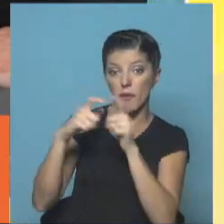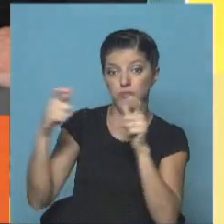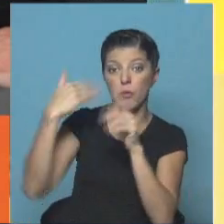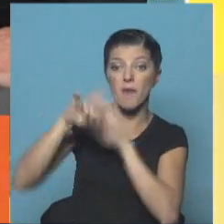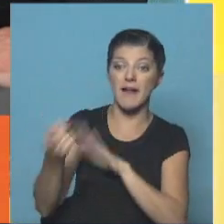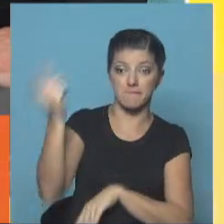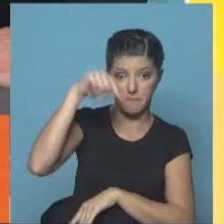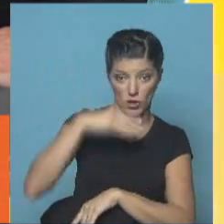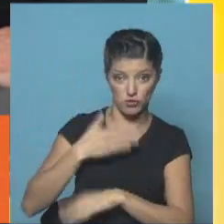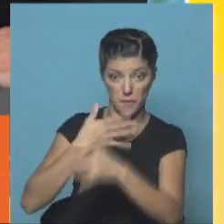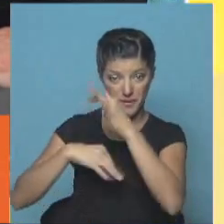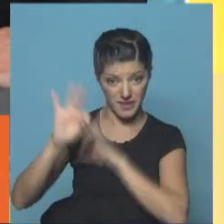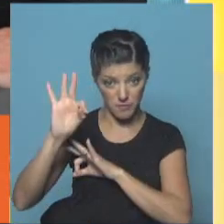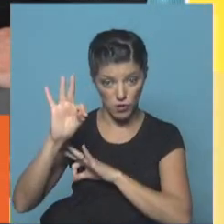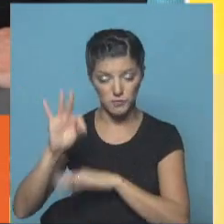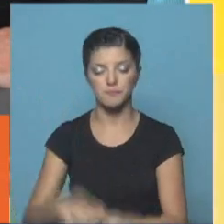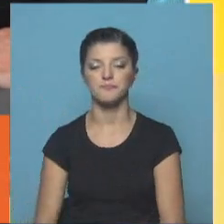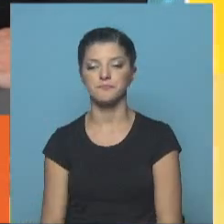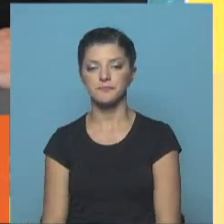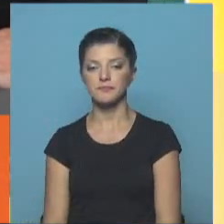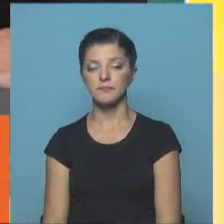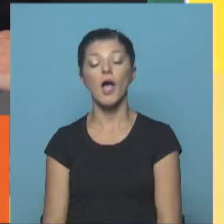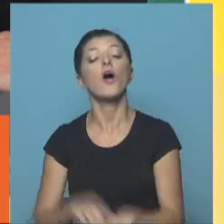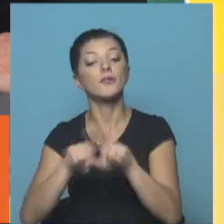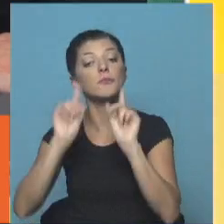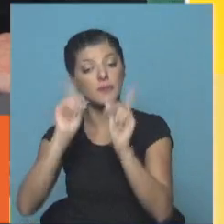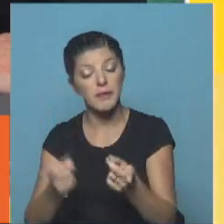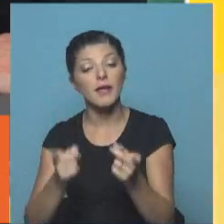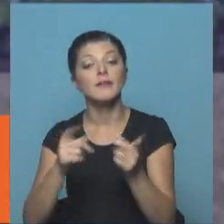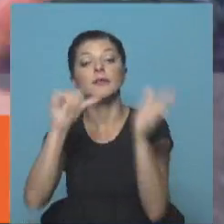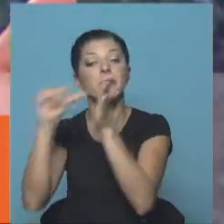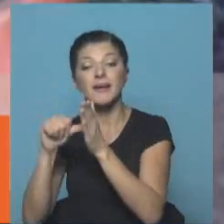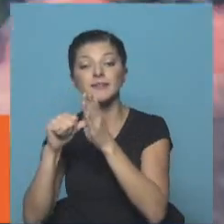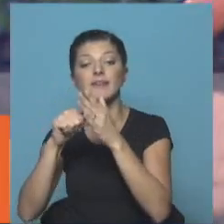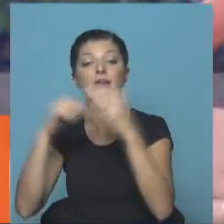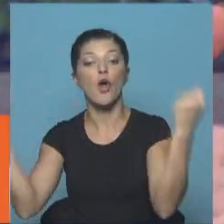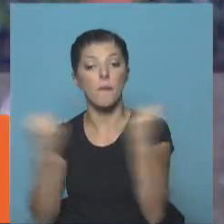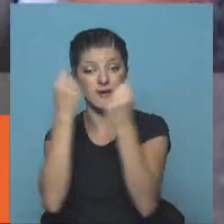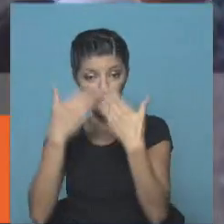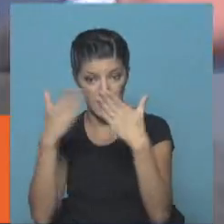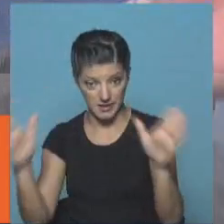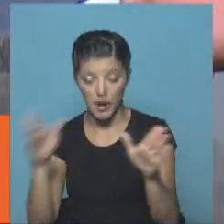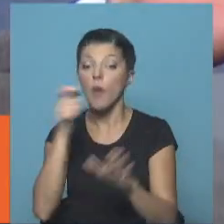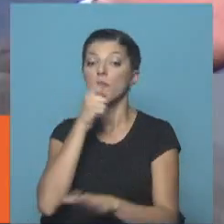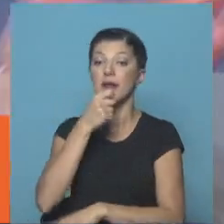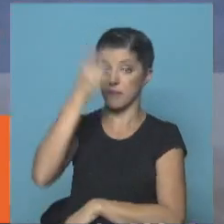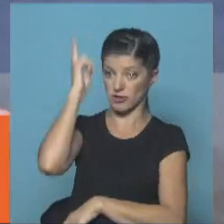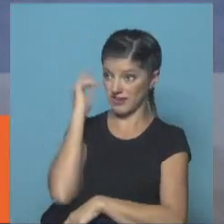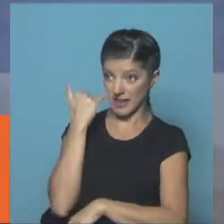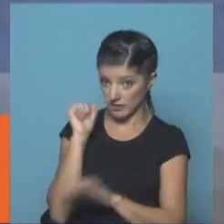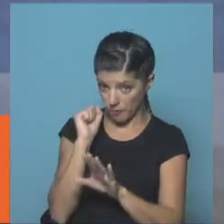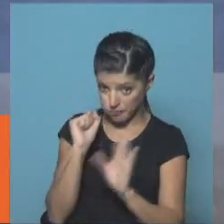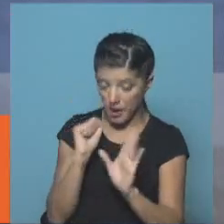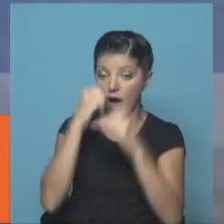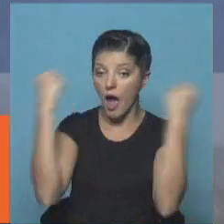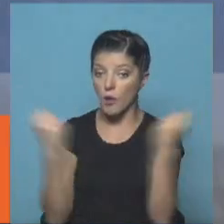precios de commodities. Ahora, esta situación se da también en los países que tienen tratado de libre comercio. Chile, país que tiene tratado de libre comercio desde el año 2000 ya con Europa,